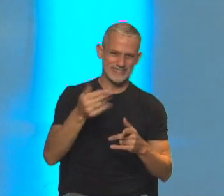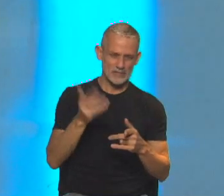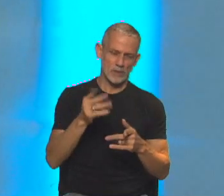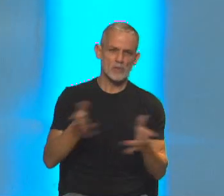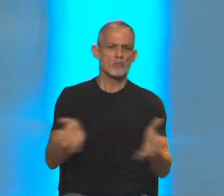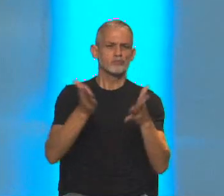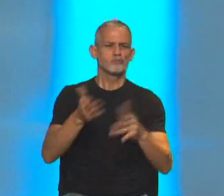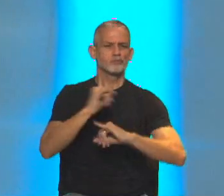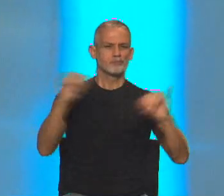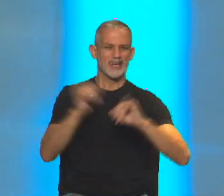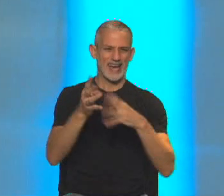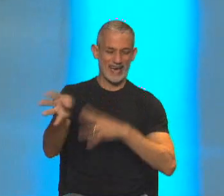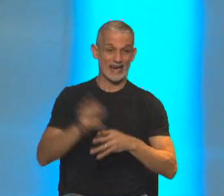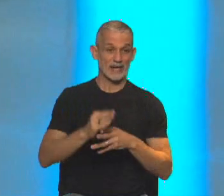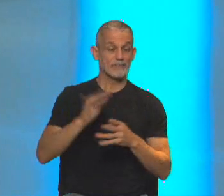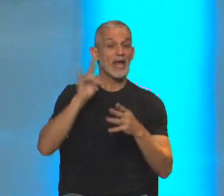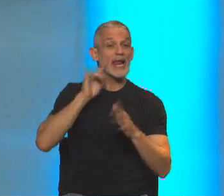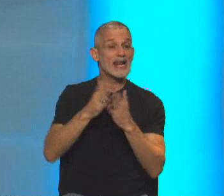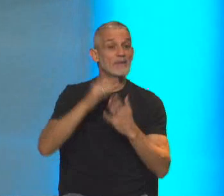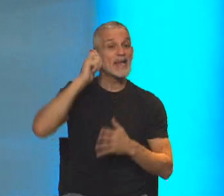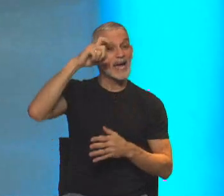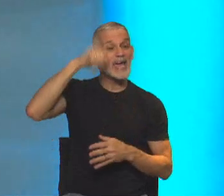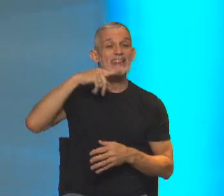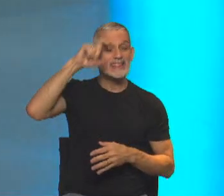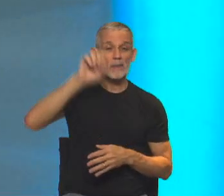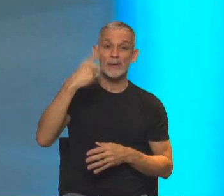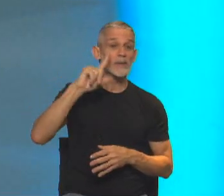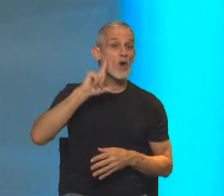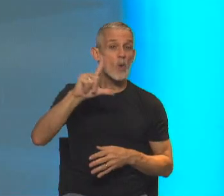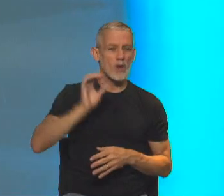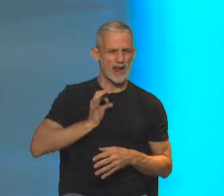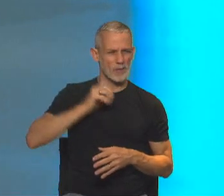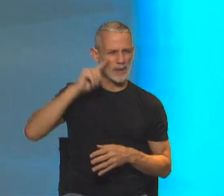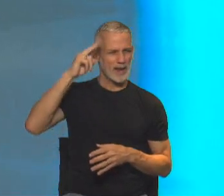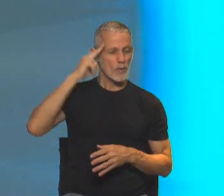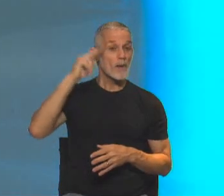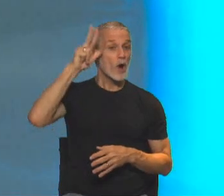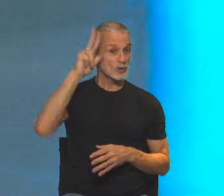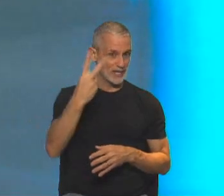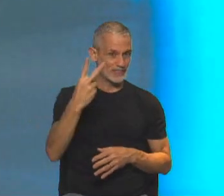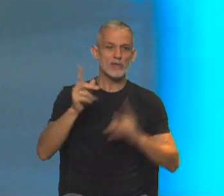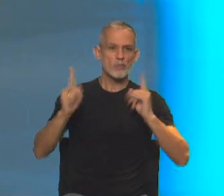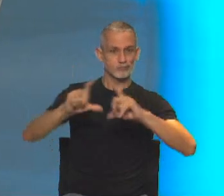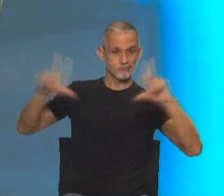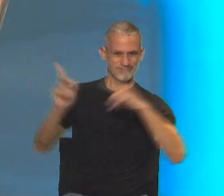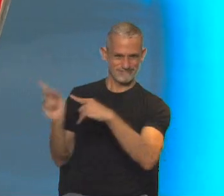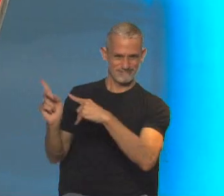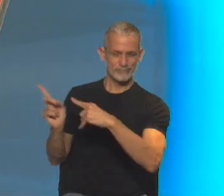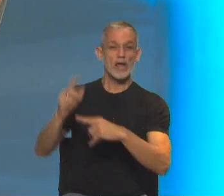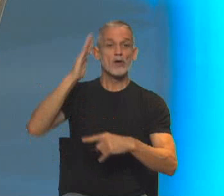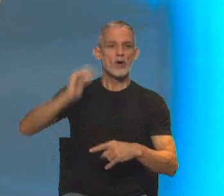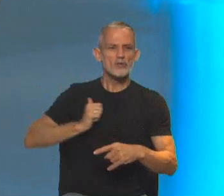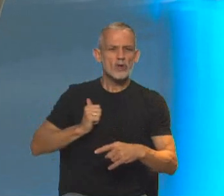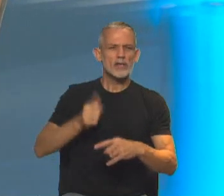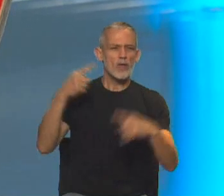guerra de Malvinas. La revista Gente, el día 1 de julio de 1982, tenía esta tapa: los soldados que